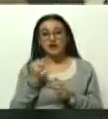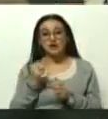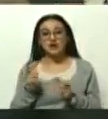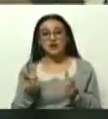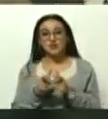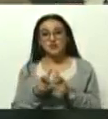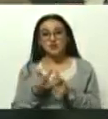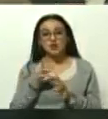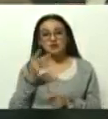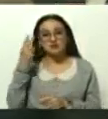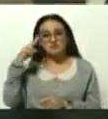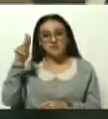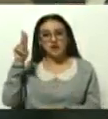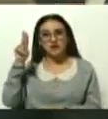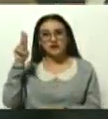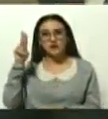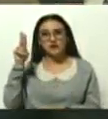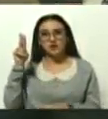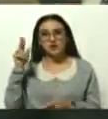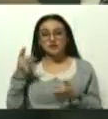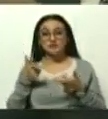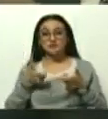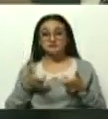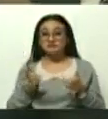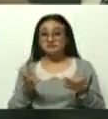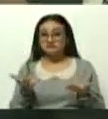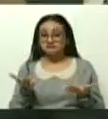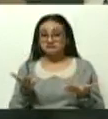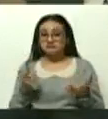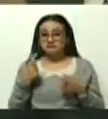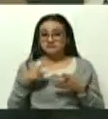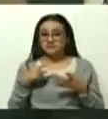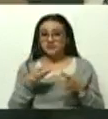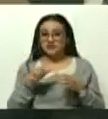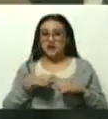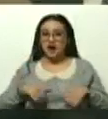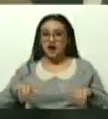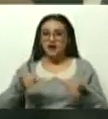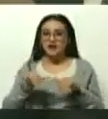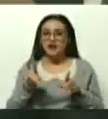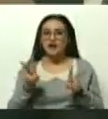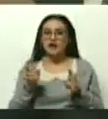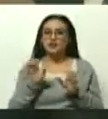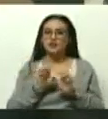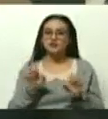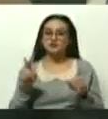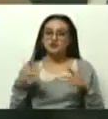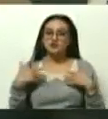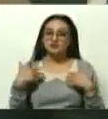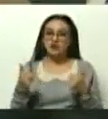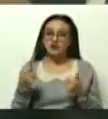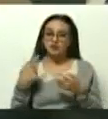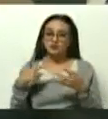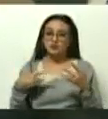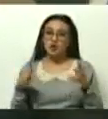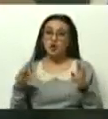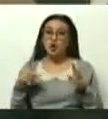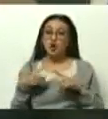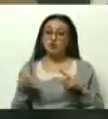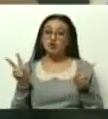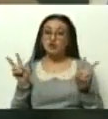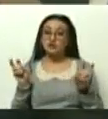pudieron sostener en México, que va a permitir de alguna manera en las distintas áreas, tanto de educación como de salud y otros puntos en